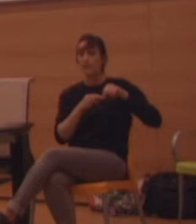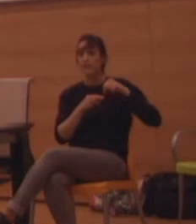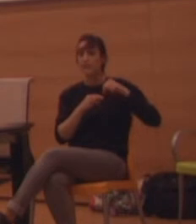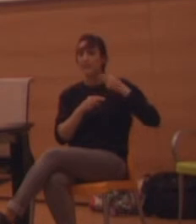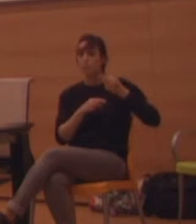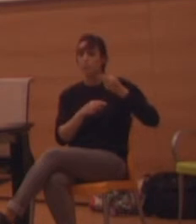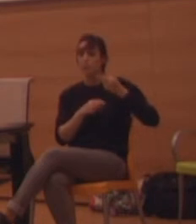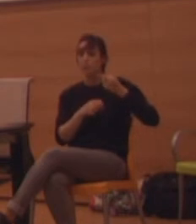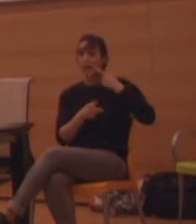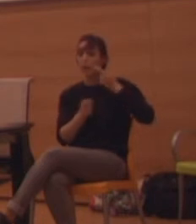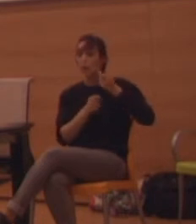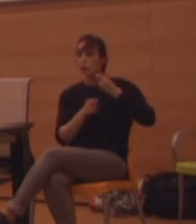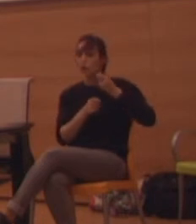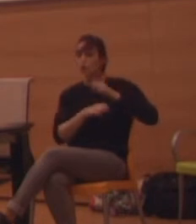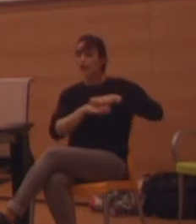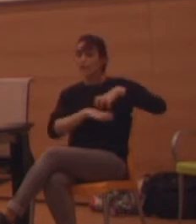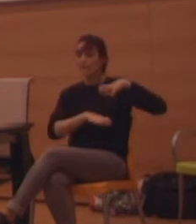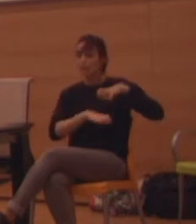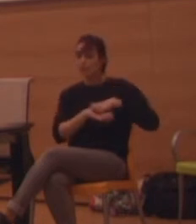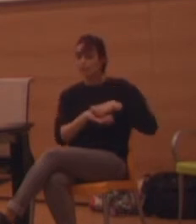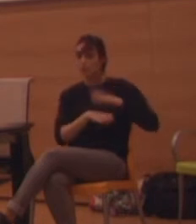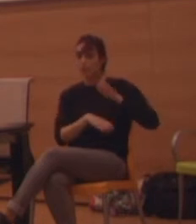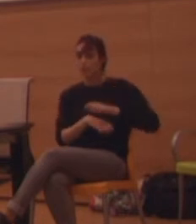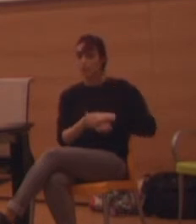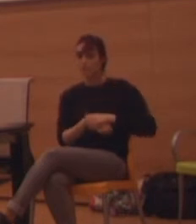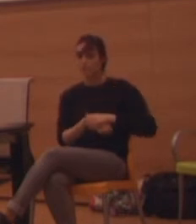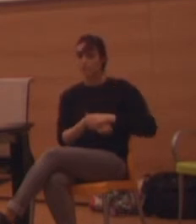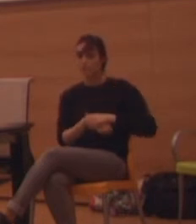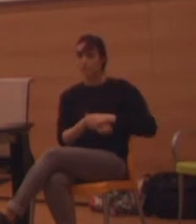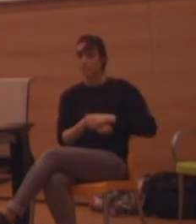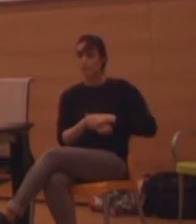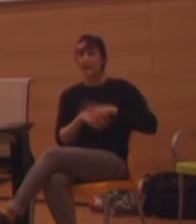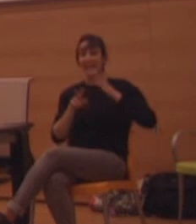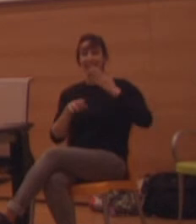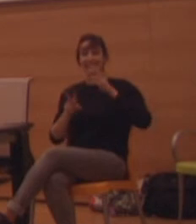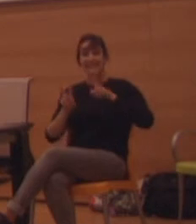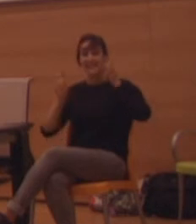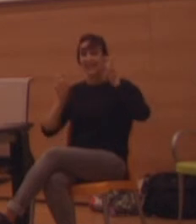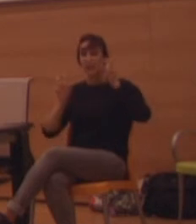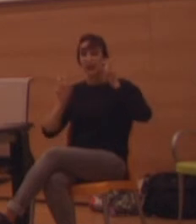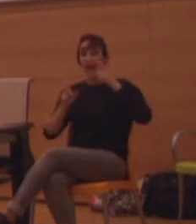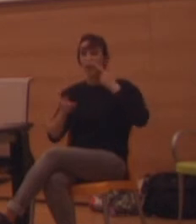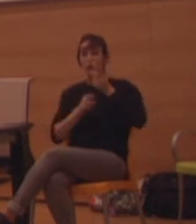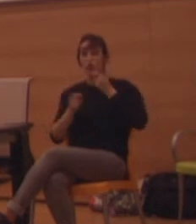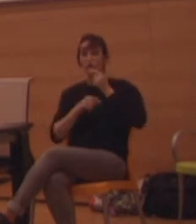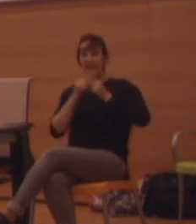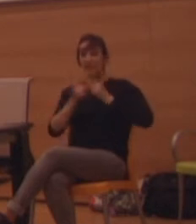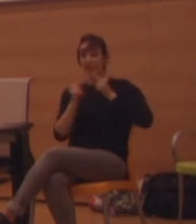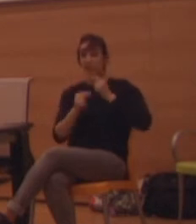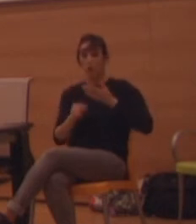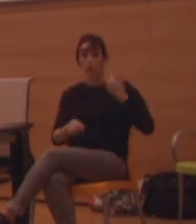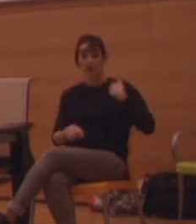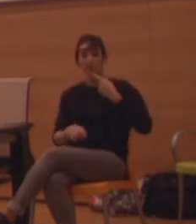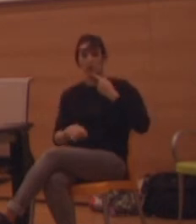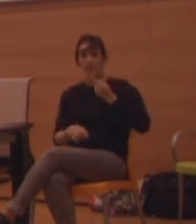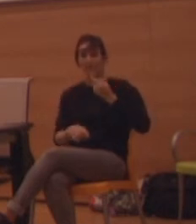que es el control de la infección y de la inflamación, ¿no? En cuanto al tema del control de la infección, lo que os decía antes, el desbridamiento cortante,